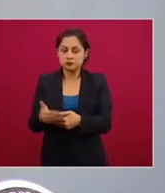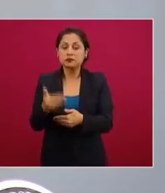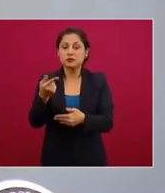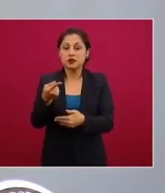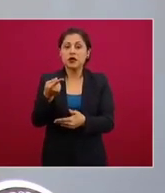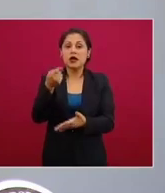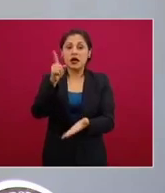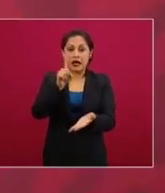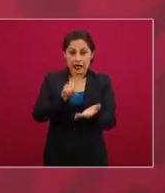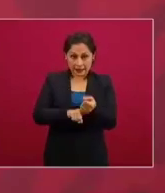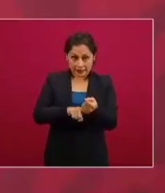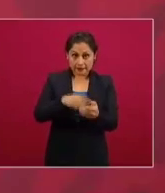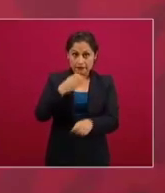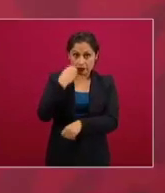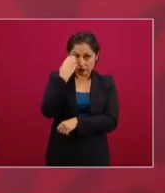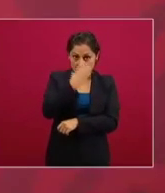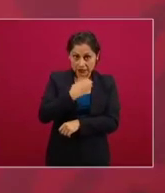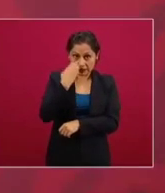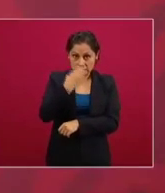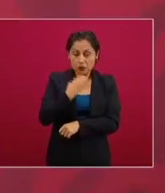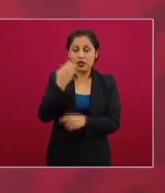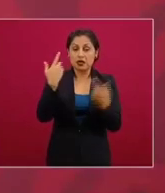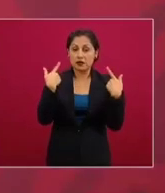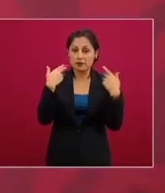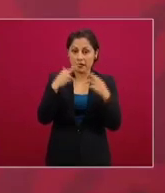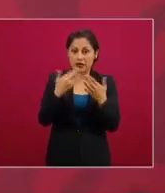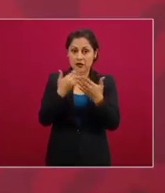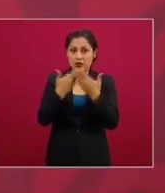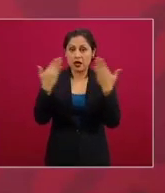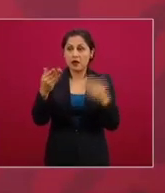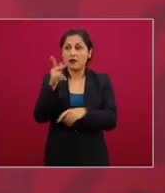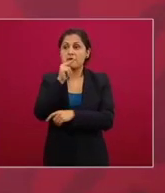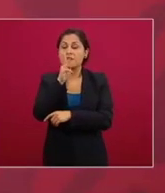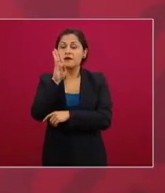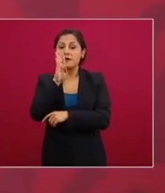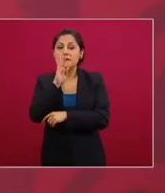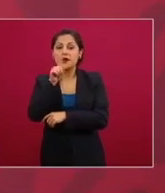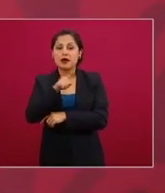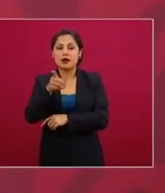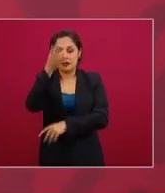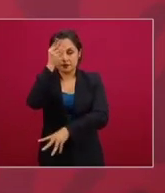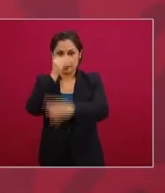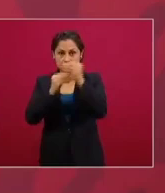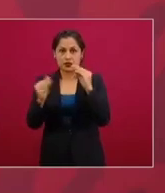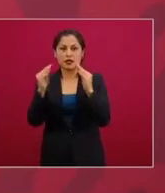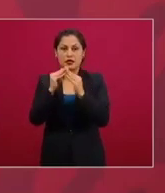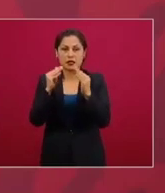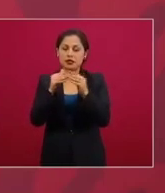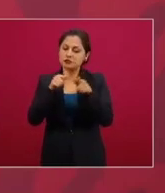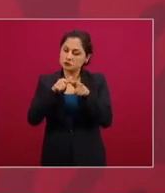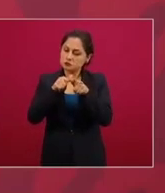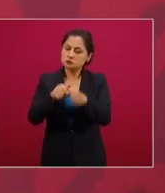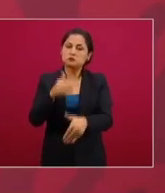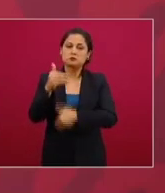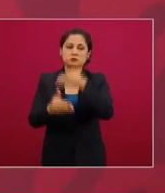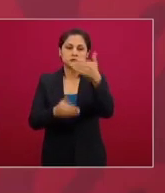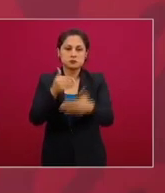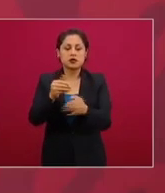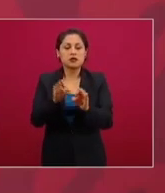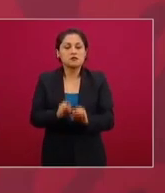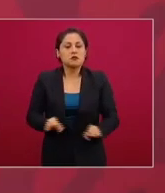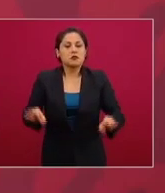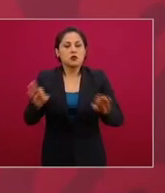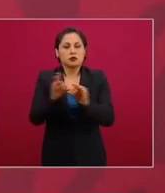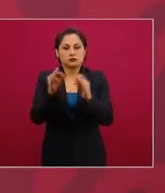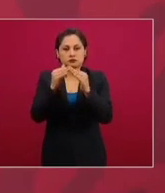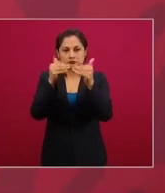y los maestros. Que quede claro. Pero sí aprovecha el valioso tiempo y la experiencia del aislamiento en casa. Estamos